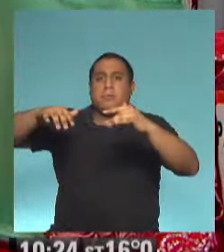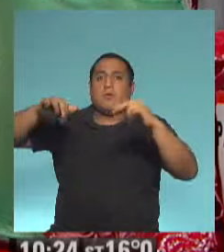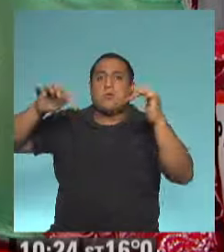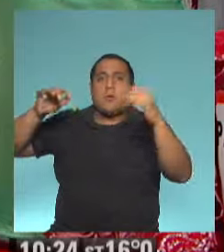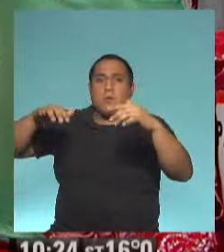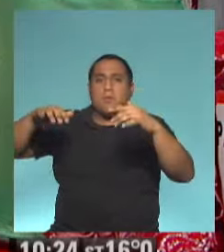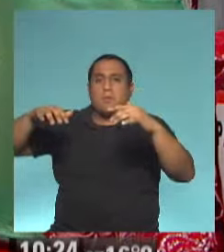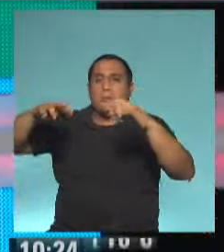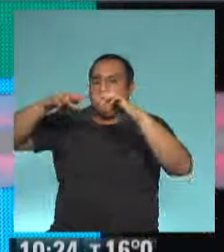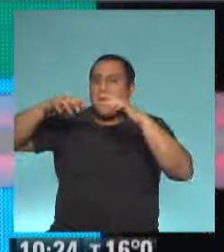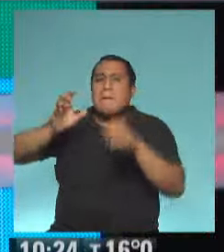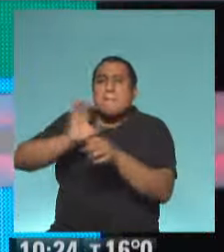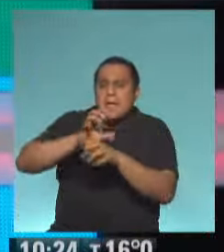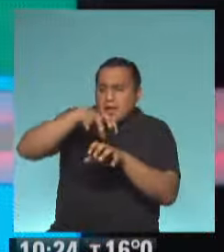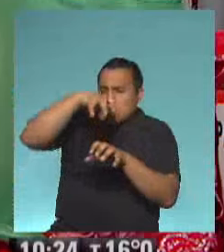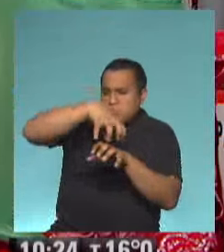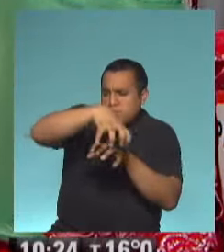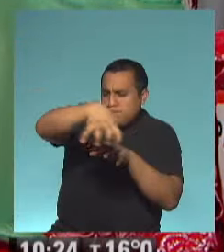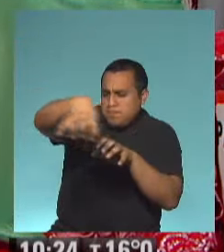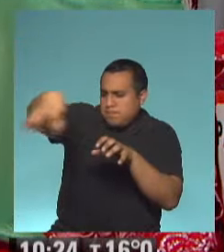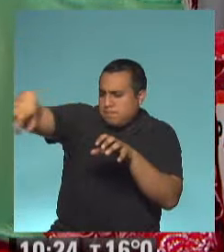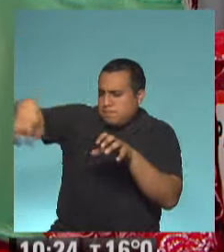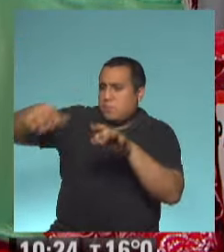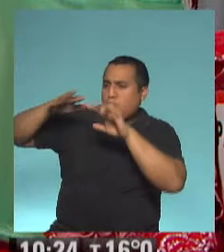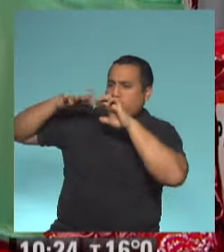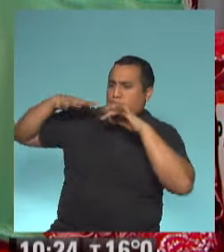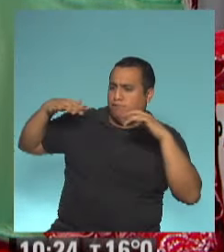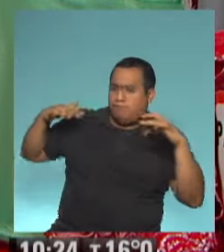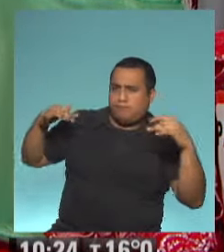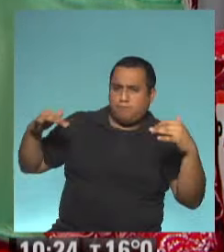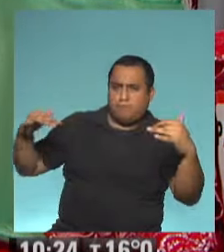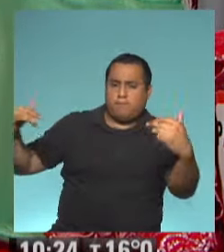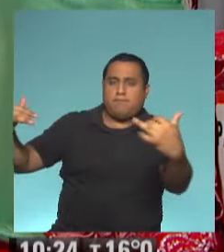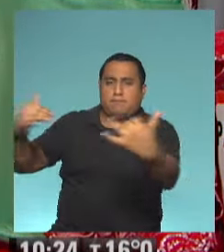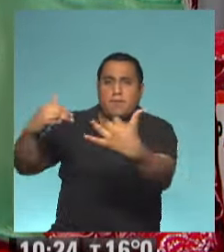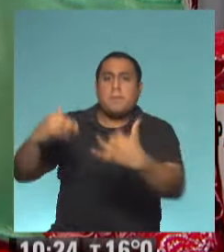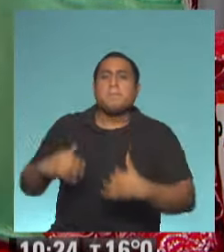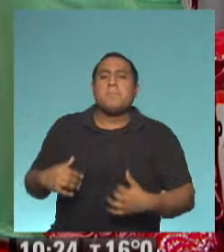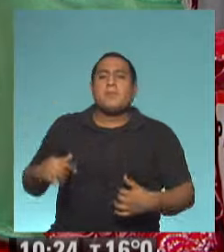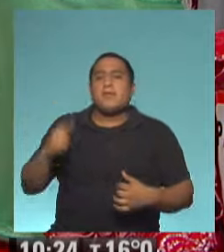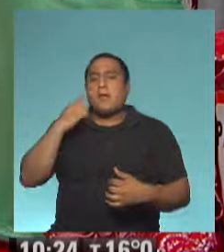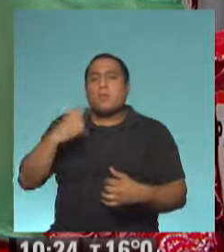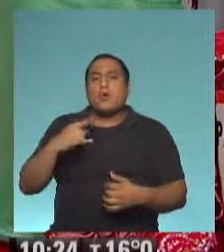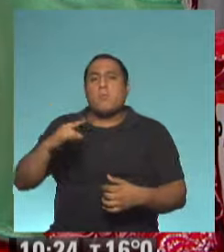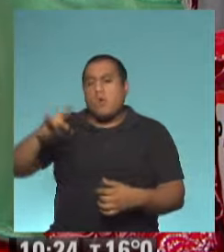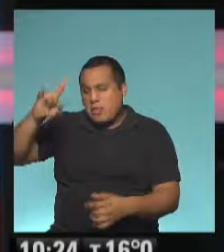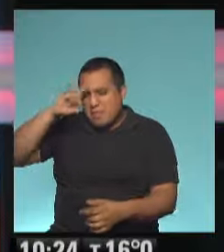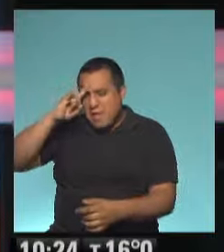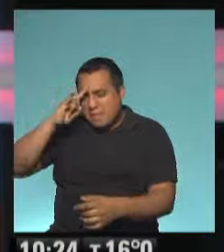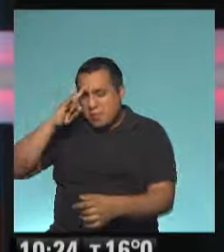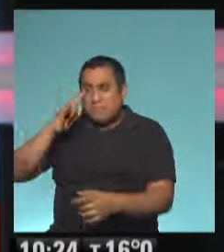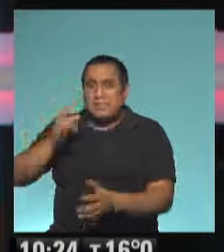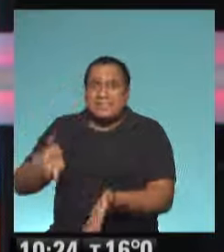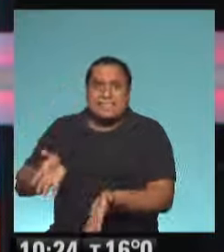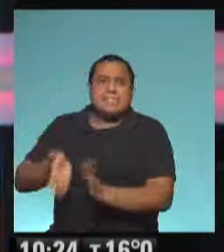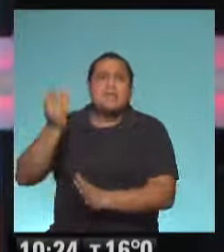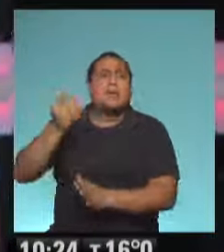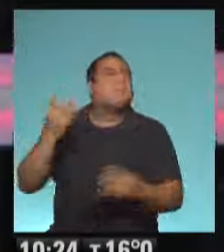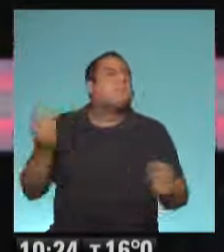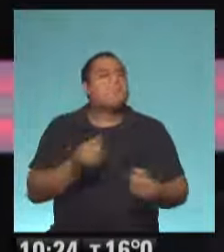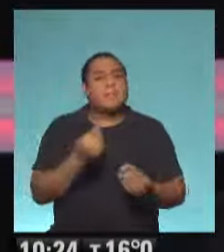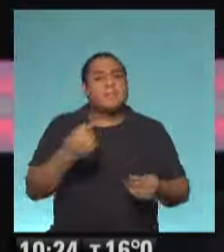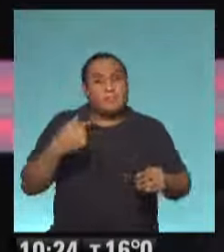de un círculo de piedras? Sí. ¿Sí? Y ahí hacen una ceremonia de desenterrar al diablo del carnaval. Sí, eso, desenterrar al diablo,